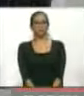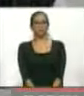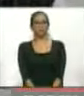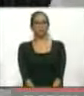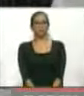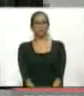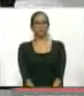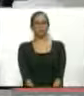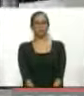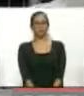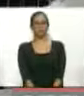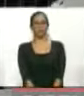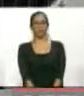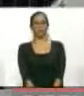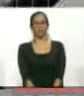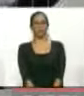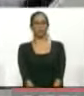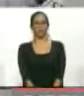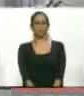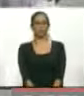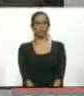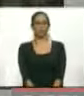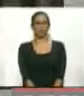para los carteristas